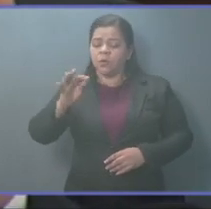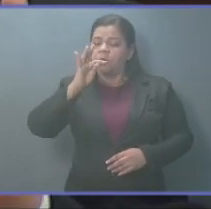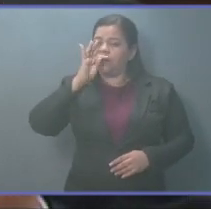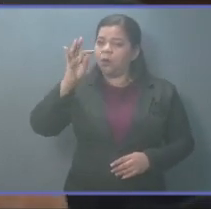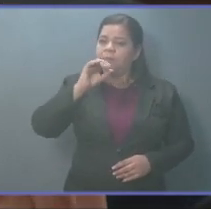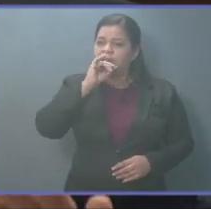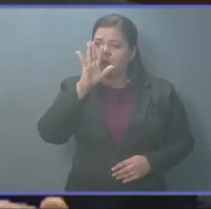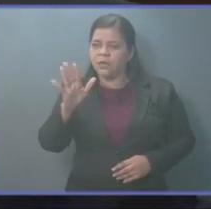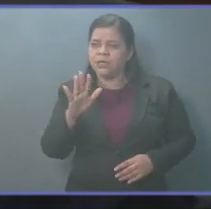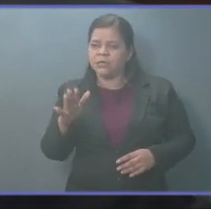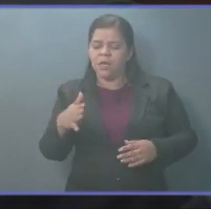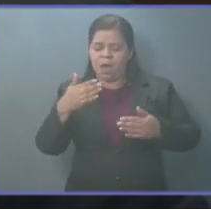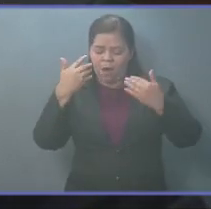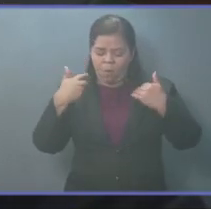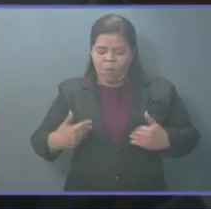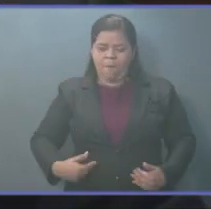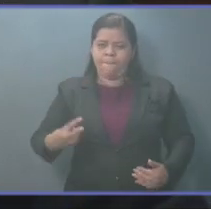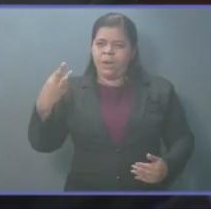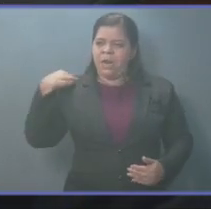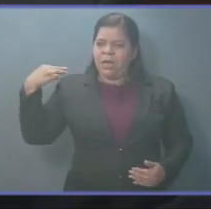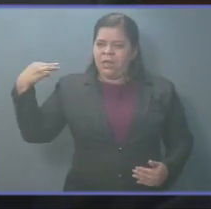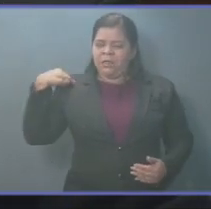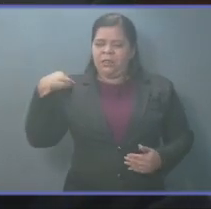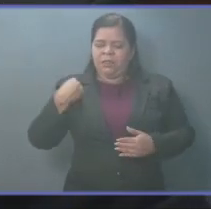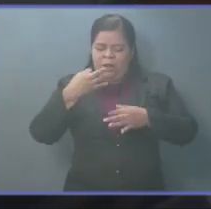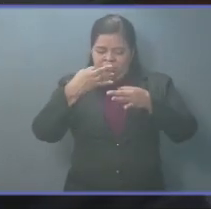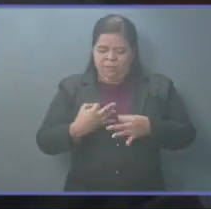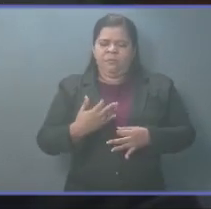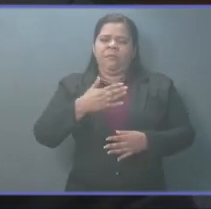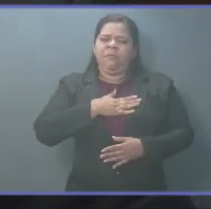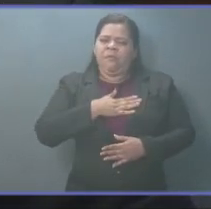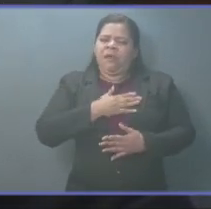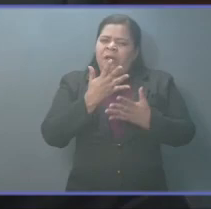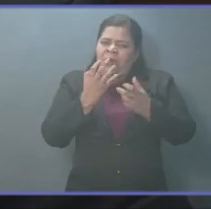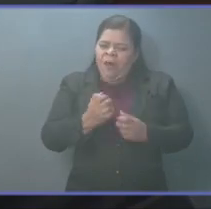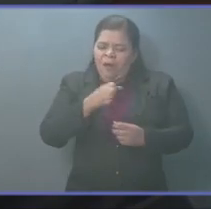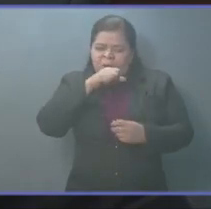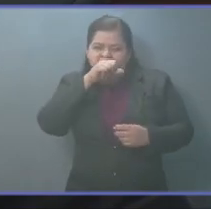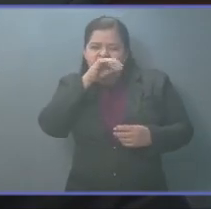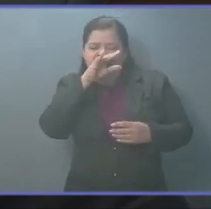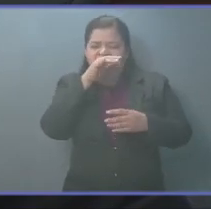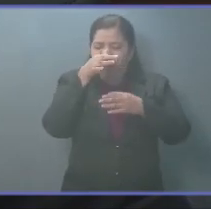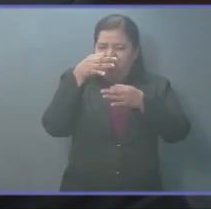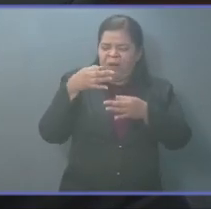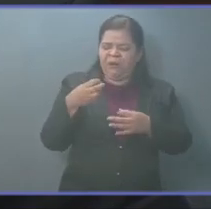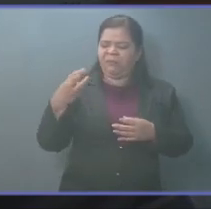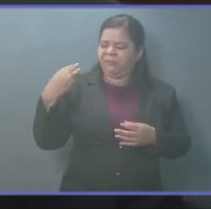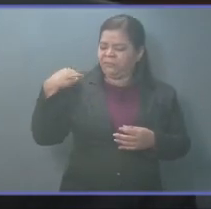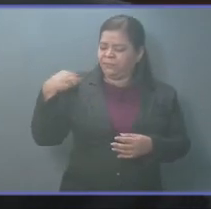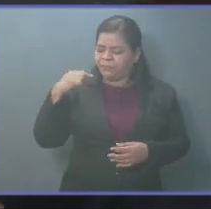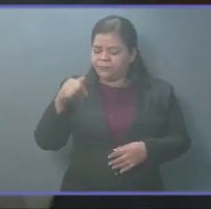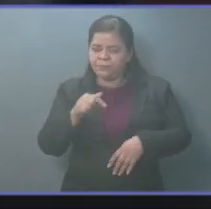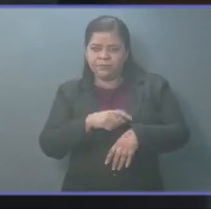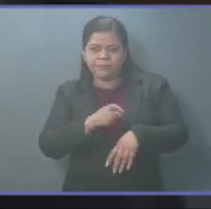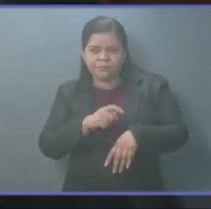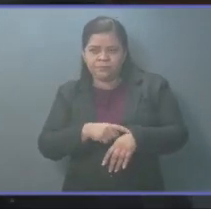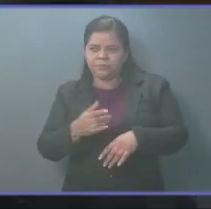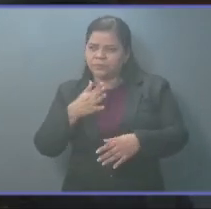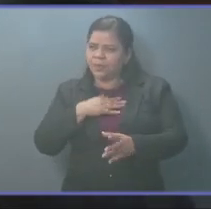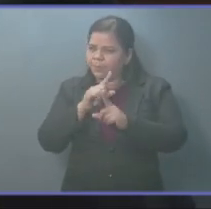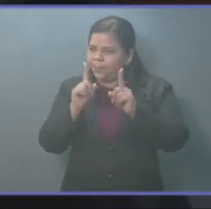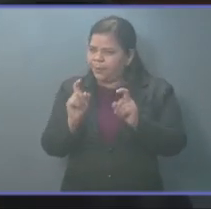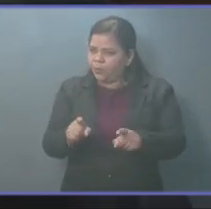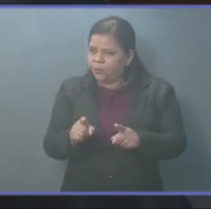de la integridad militar. Yo apelo a su integridad militar en este momento y le